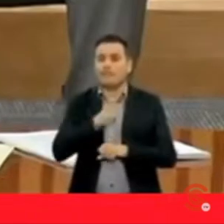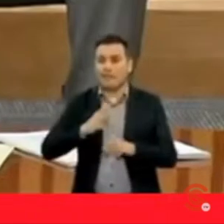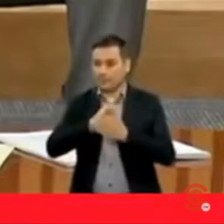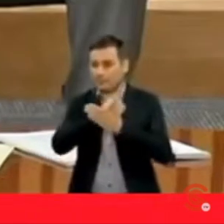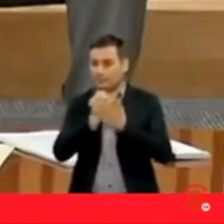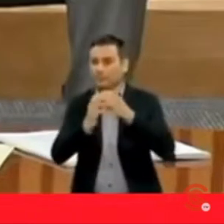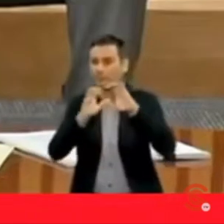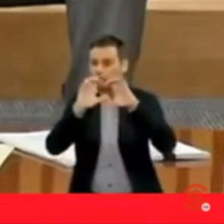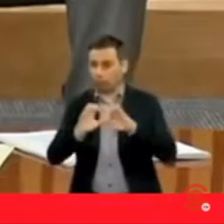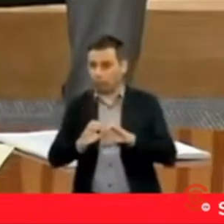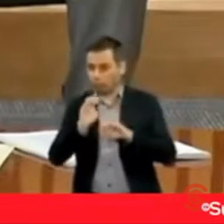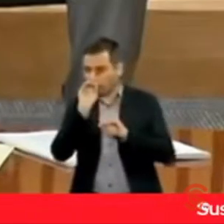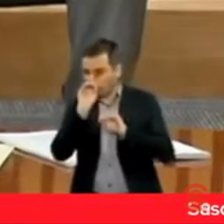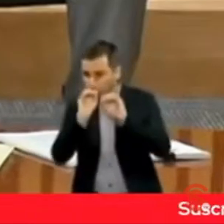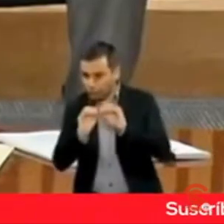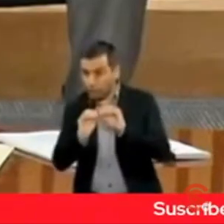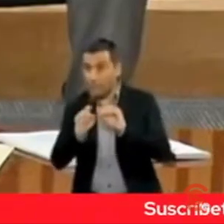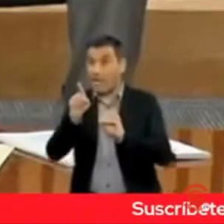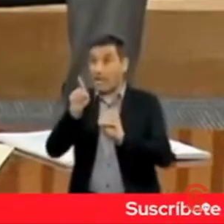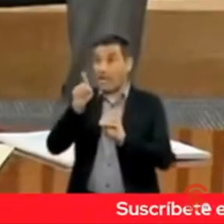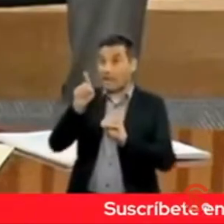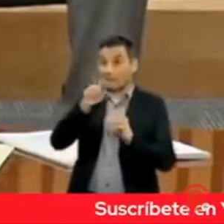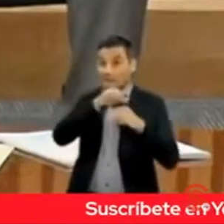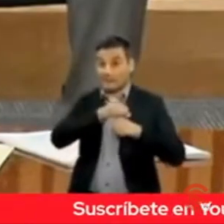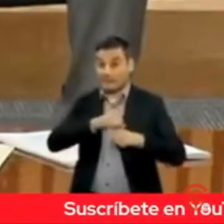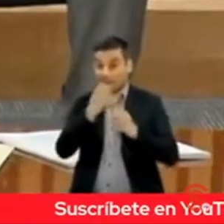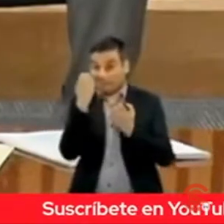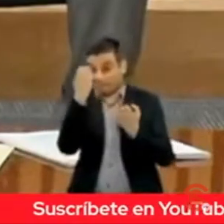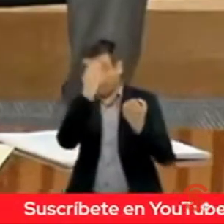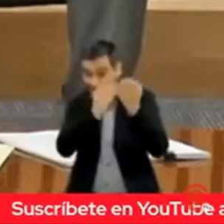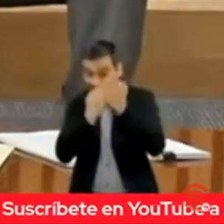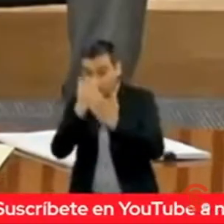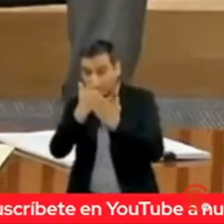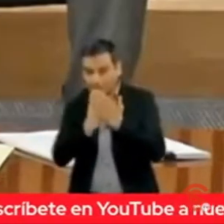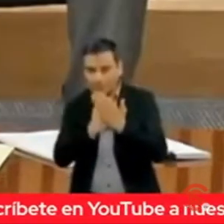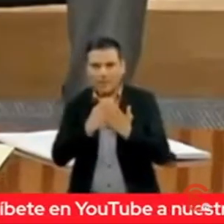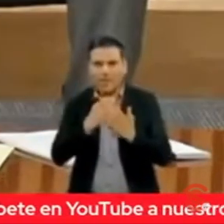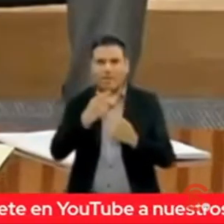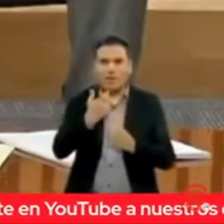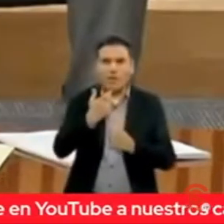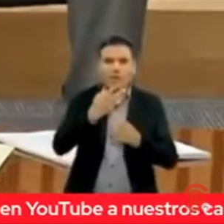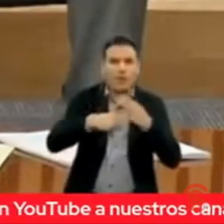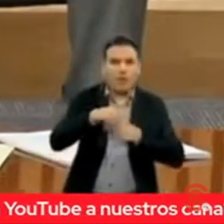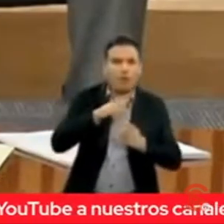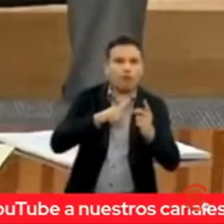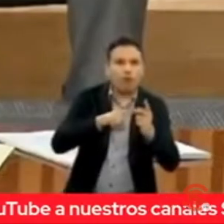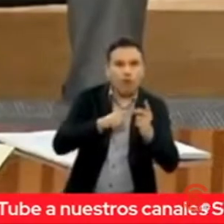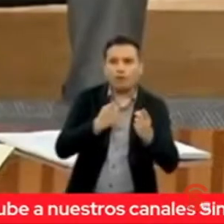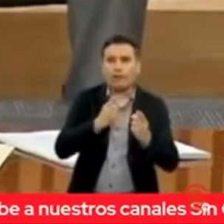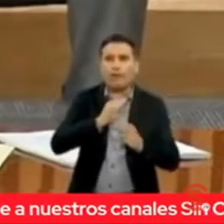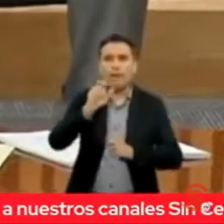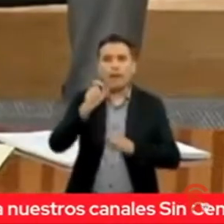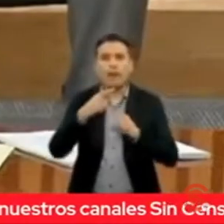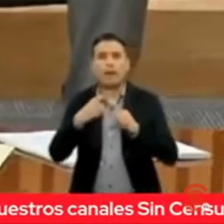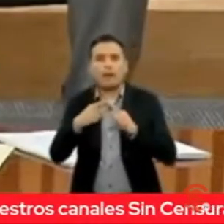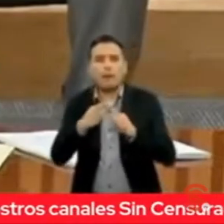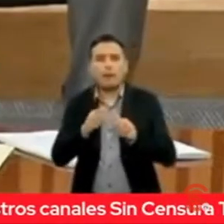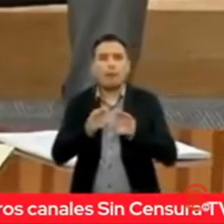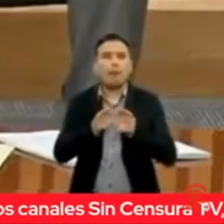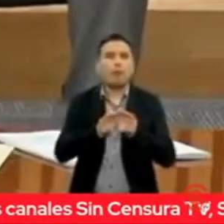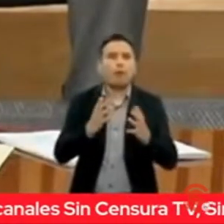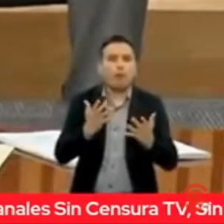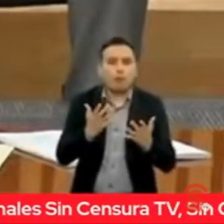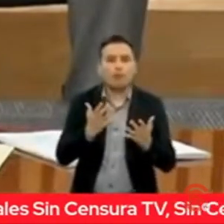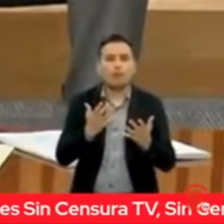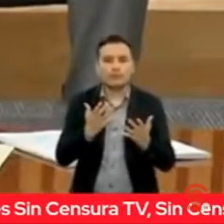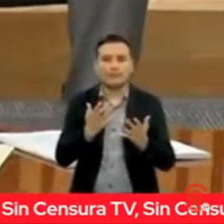fiscalizadora no haya determinado o no sea posible conocer el origen del recurso con el que se pagó y distribuyó esta propaganda,